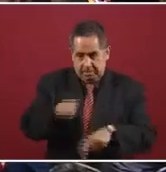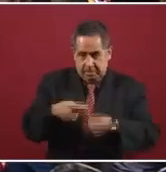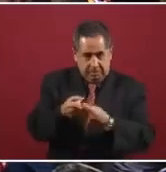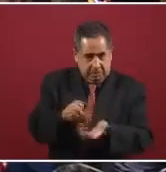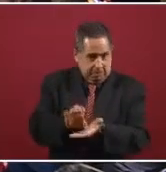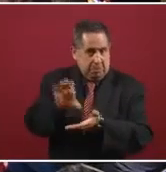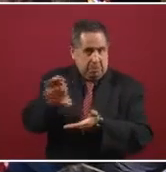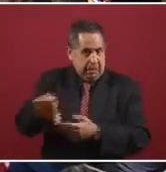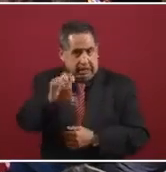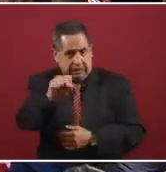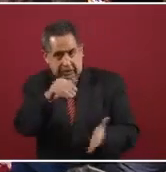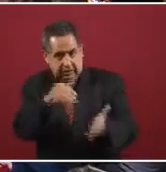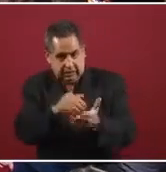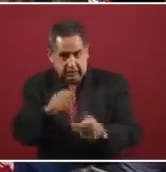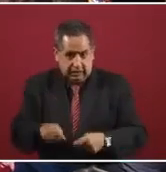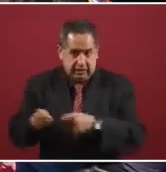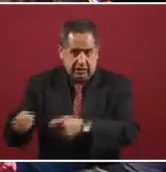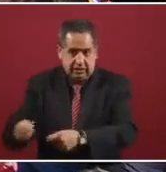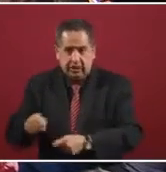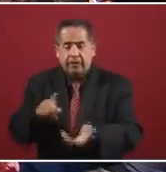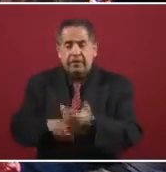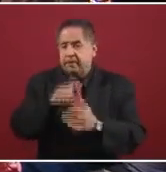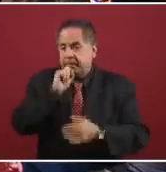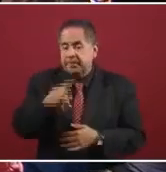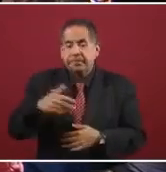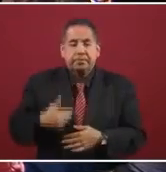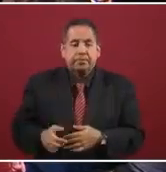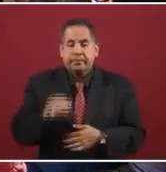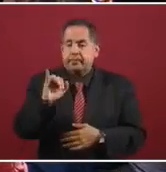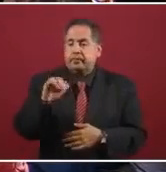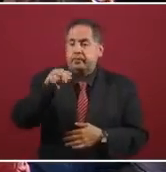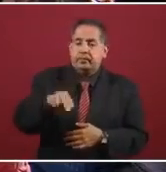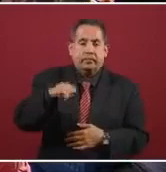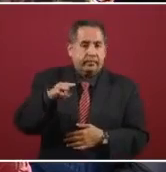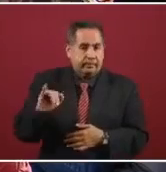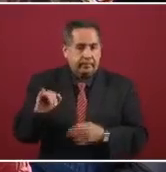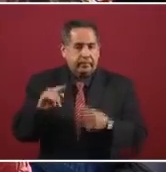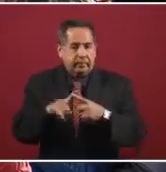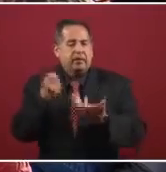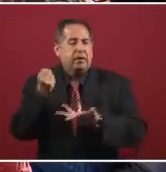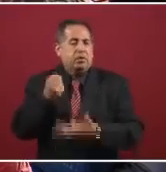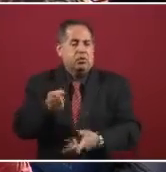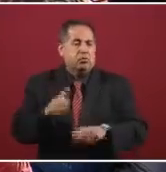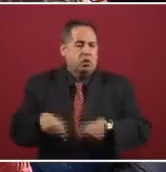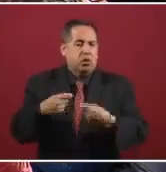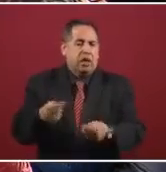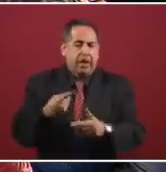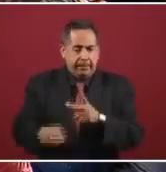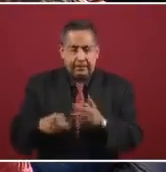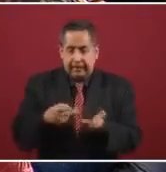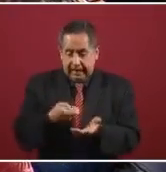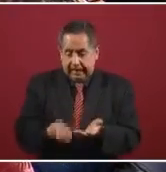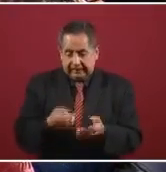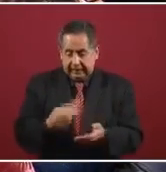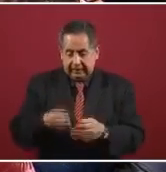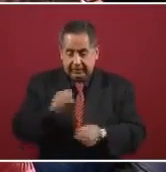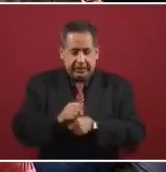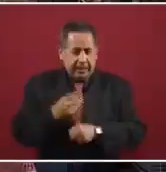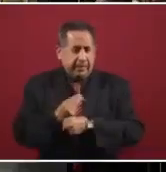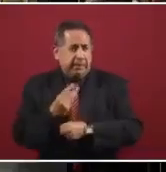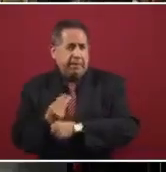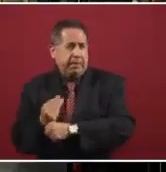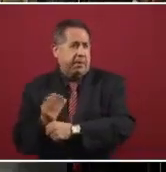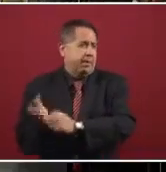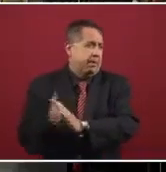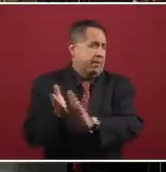esos recursos. Y, según entiendo, el INAMI tiene ya la autorización presupuestal para iniciar esta semana estas obras. Será el INAMI el que